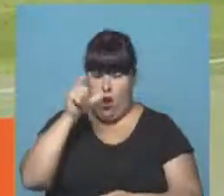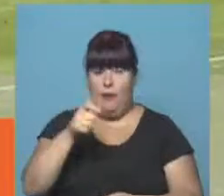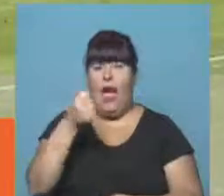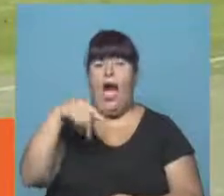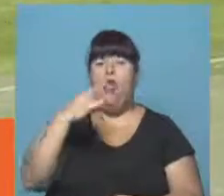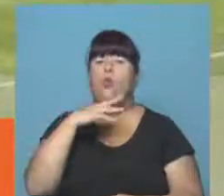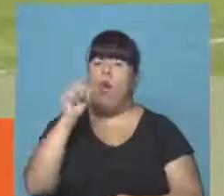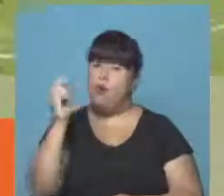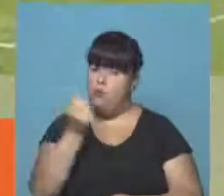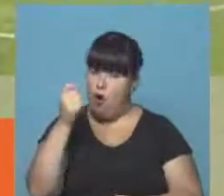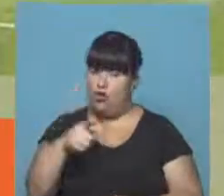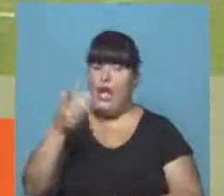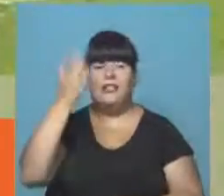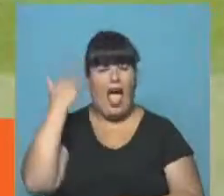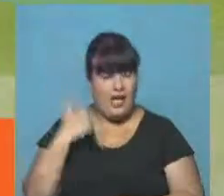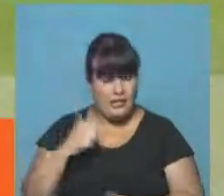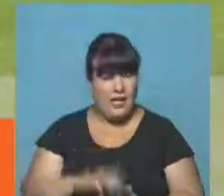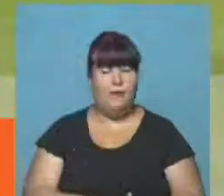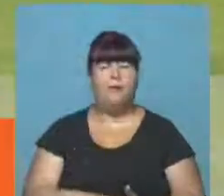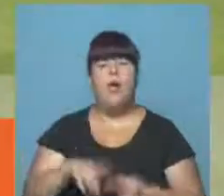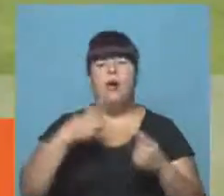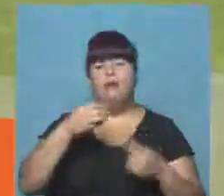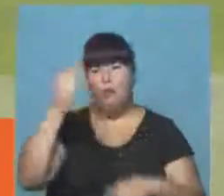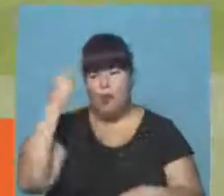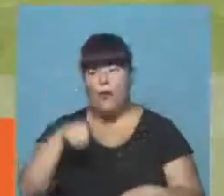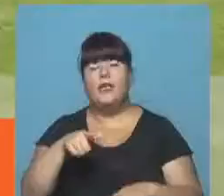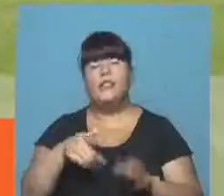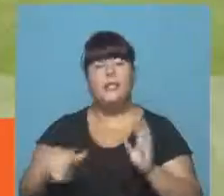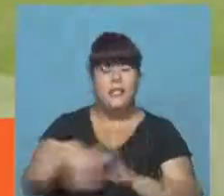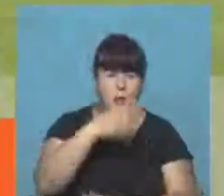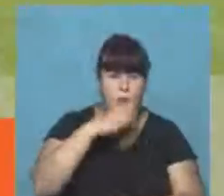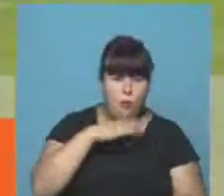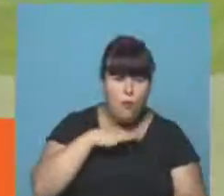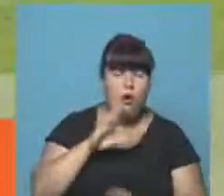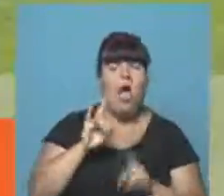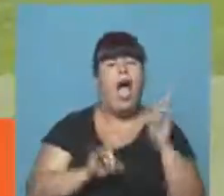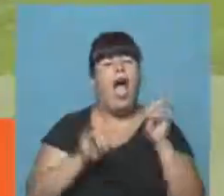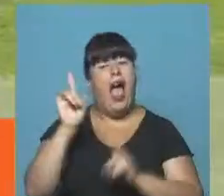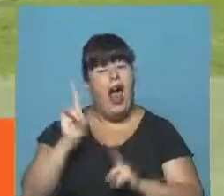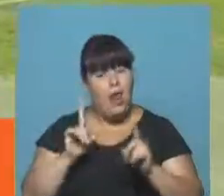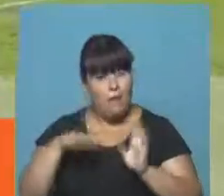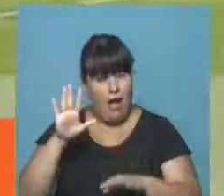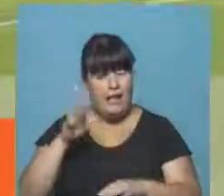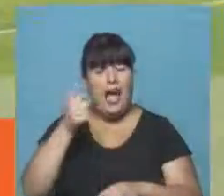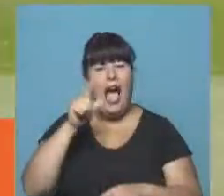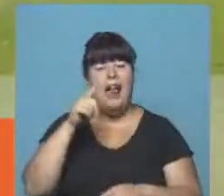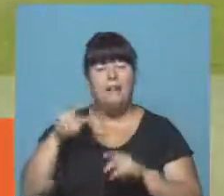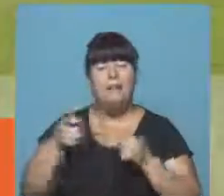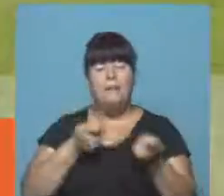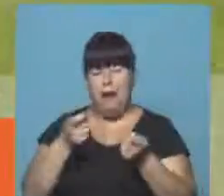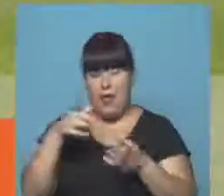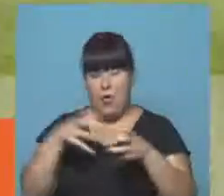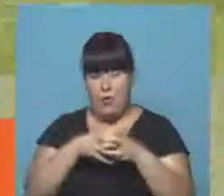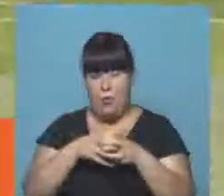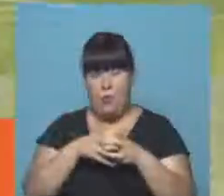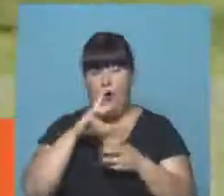Andújar, que fue importante en la jornada de ayer en varias oportunidades. ¿Se irá a Boca? Algunos, sobre todo Agustín Alaye, que es manager del